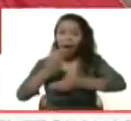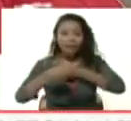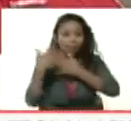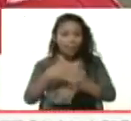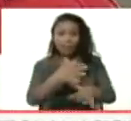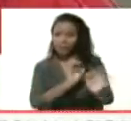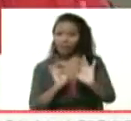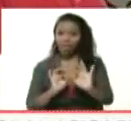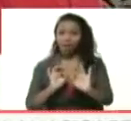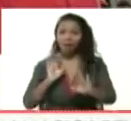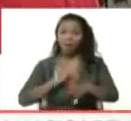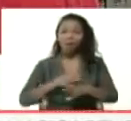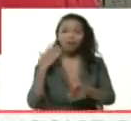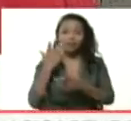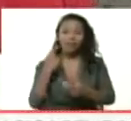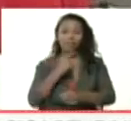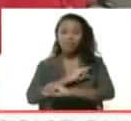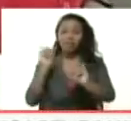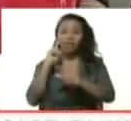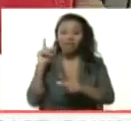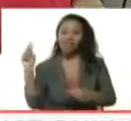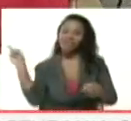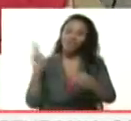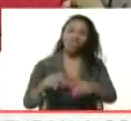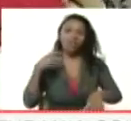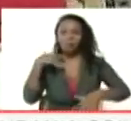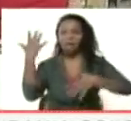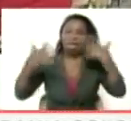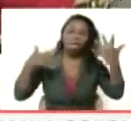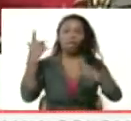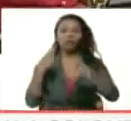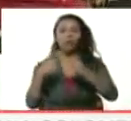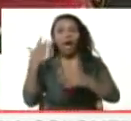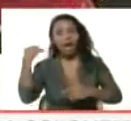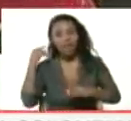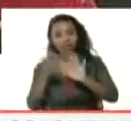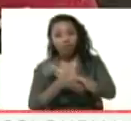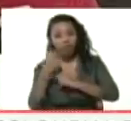organizaban un acto, ¿cómo terminaba? En violencia.